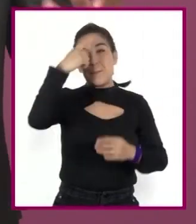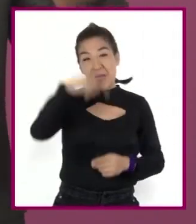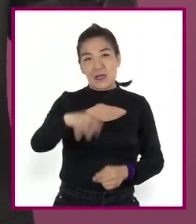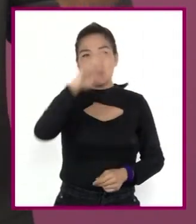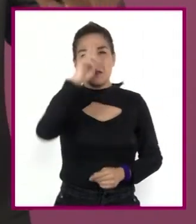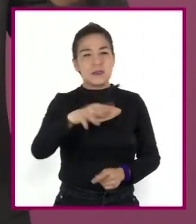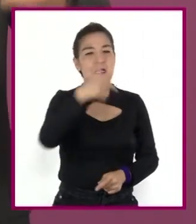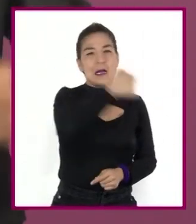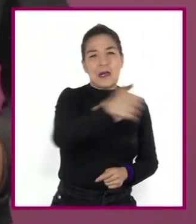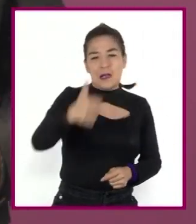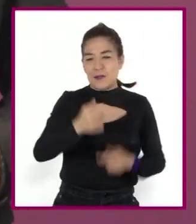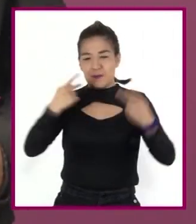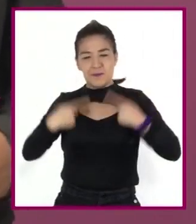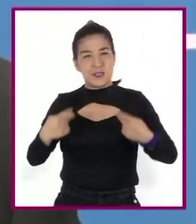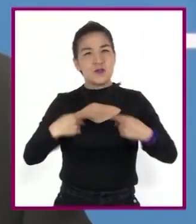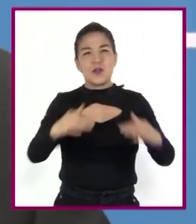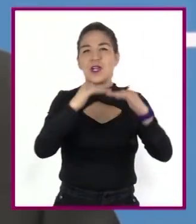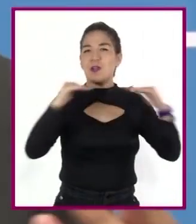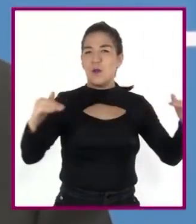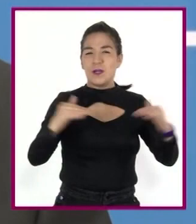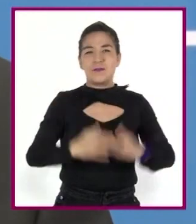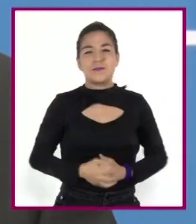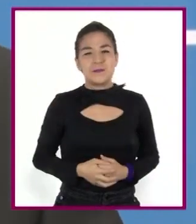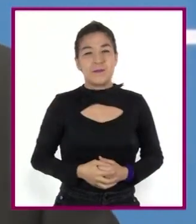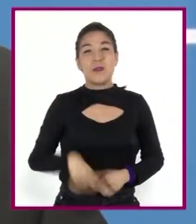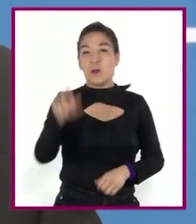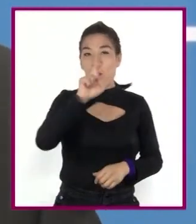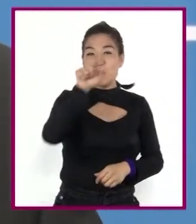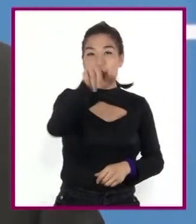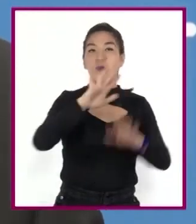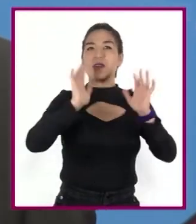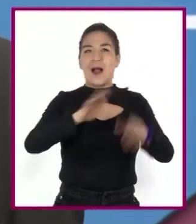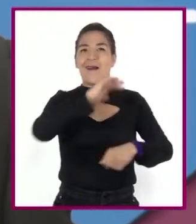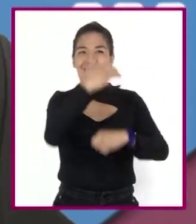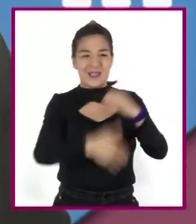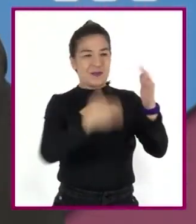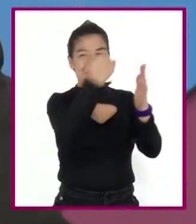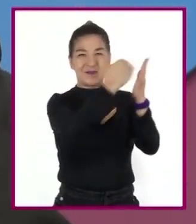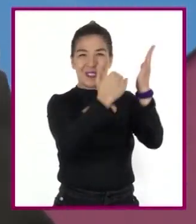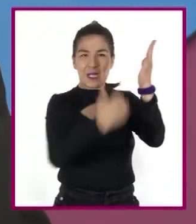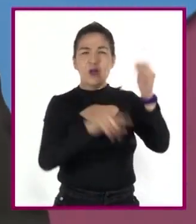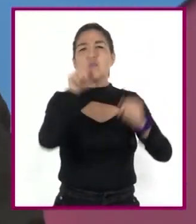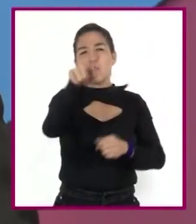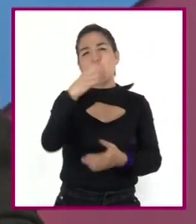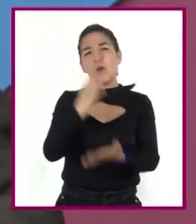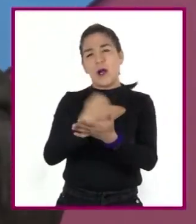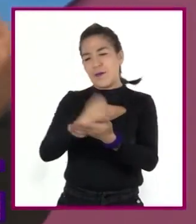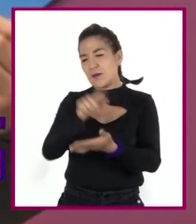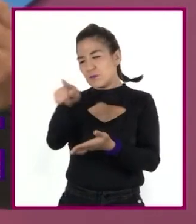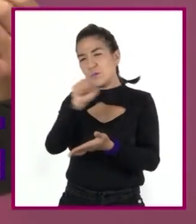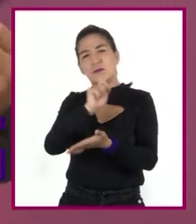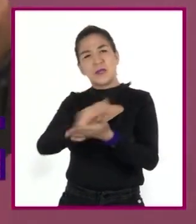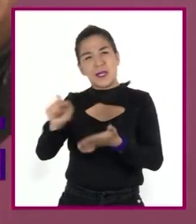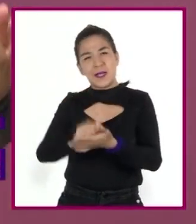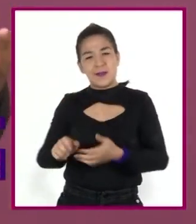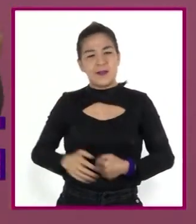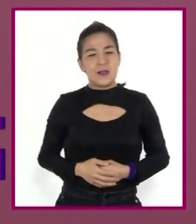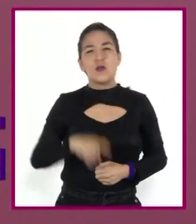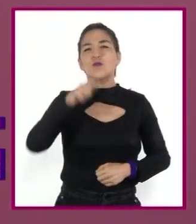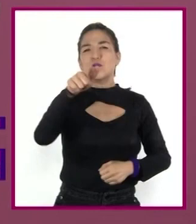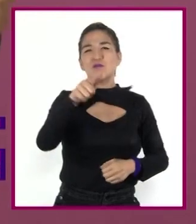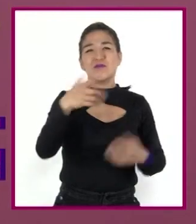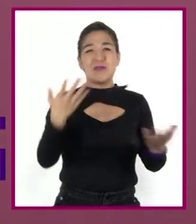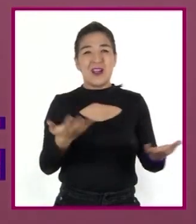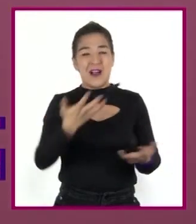de las personas por igual. Al final, reflexionen y redacten en su cuaderno ¿qué tan cerca